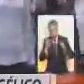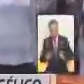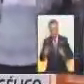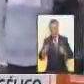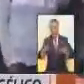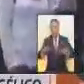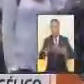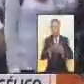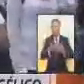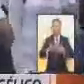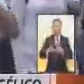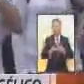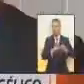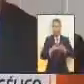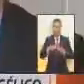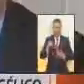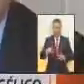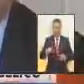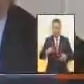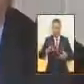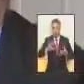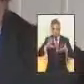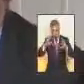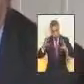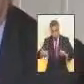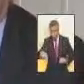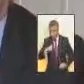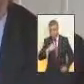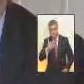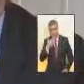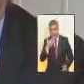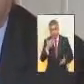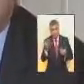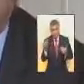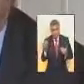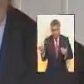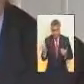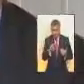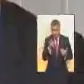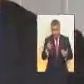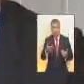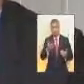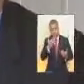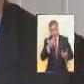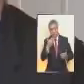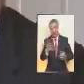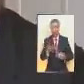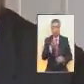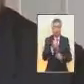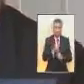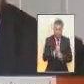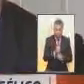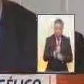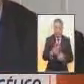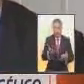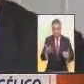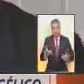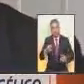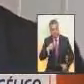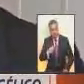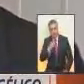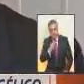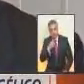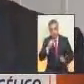sociales de Fraterna. El mundo cristiano evangélico tiene las mismas necesidades del resto de la sociedad. Necesitan encontrar trabajo, tienen ganas de